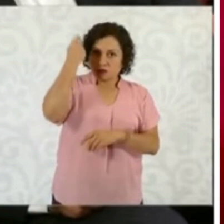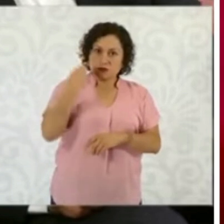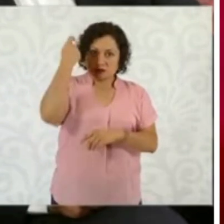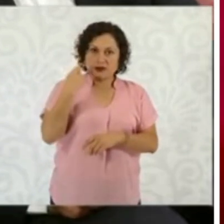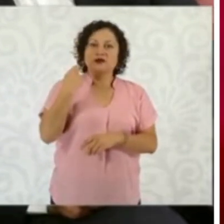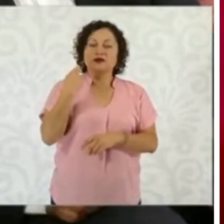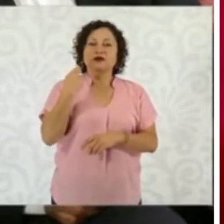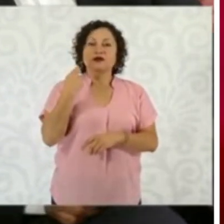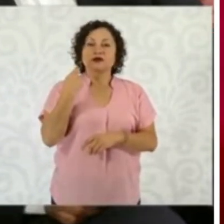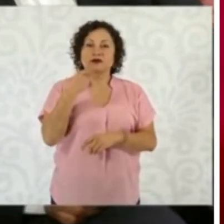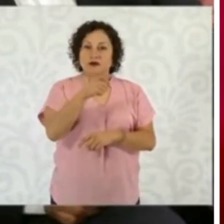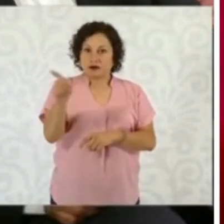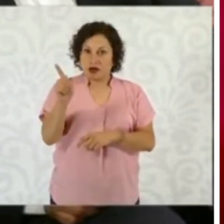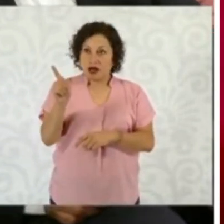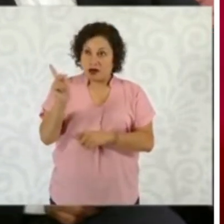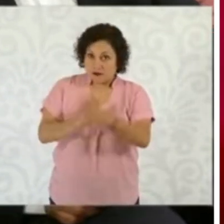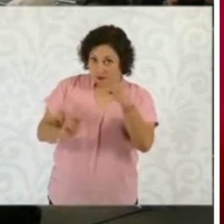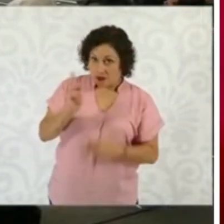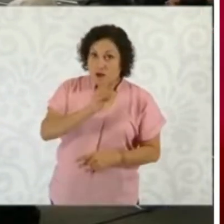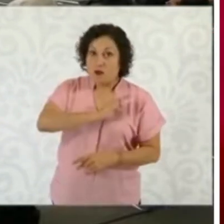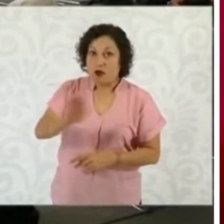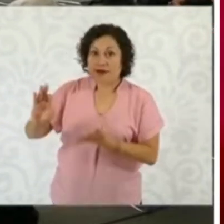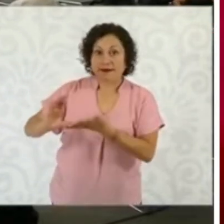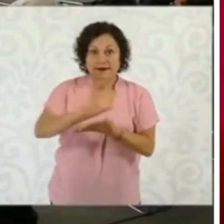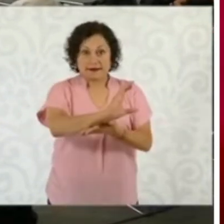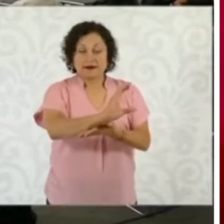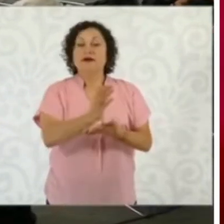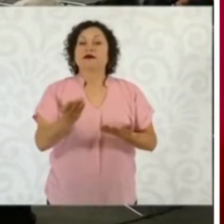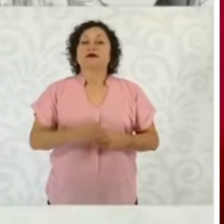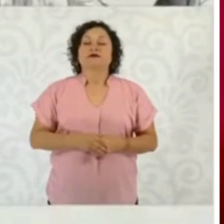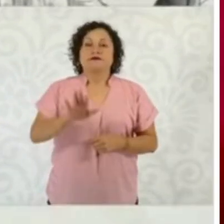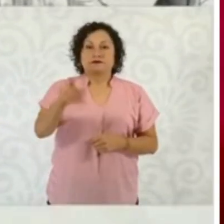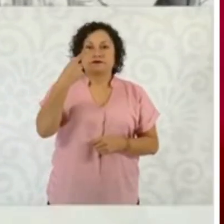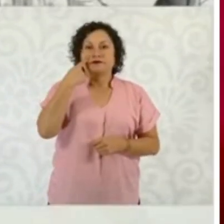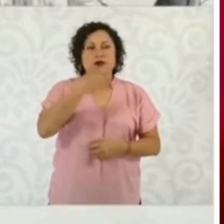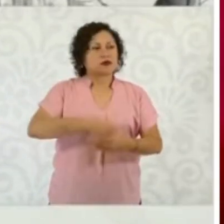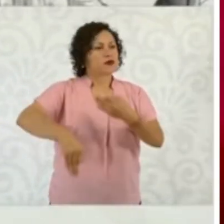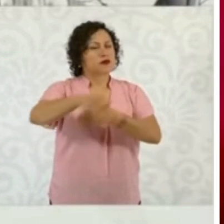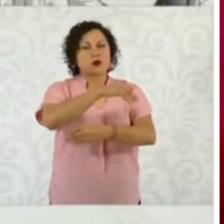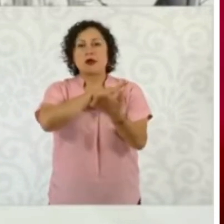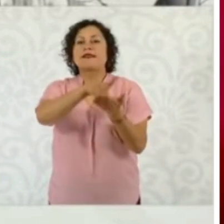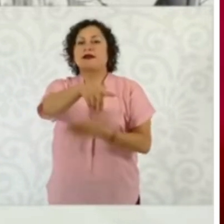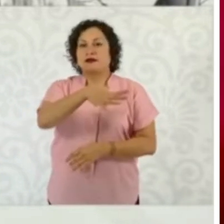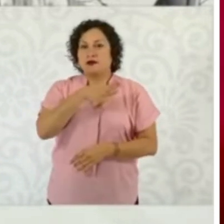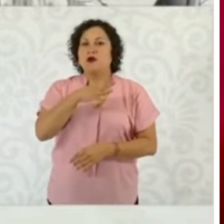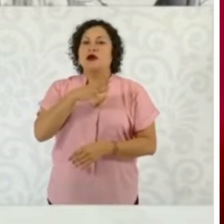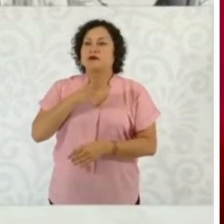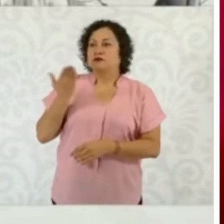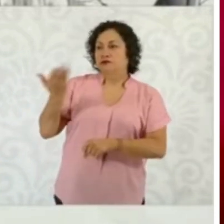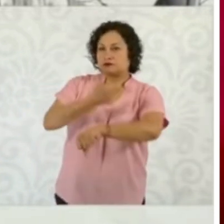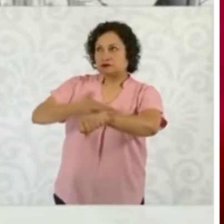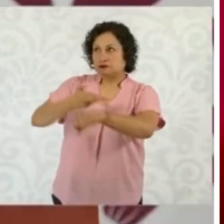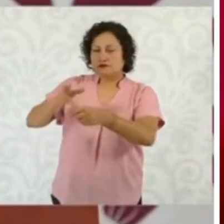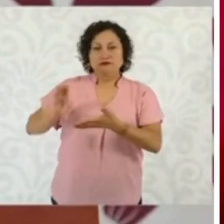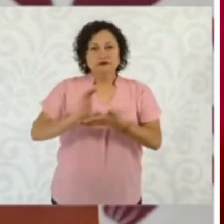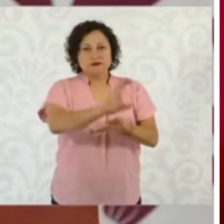solicitar créditos del FOBISSSTE. Todos los que tienen derecho pueden pedir su crédito. Los que ya tienen su crédito y